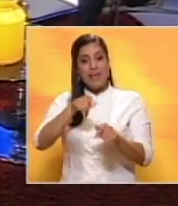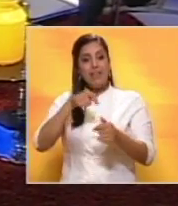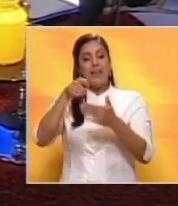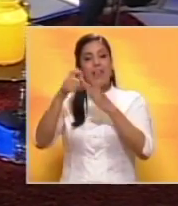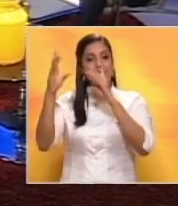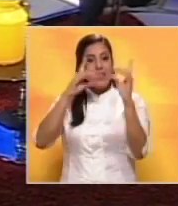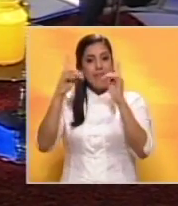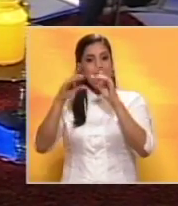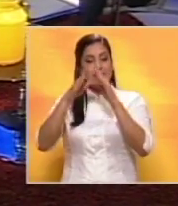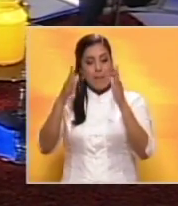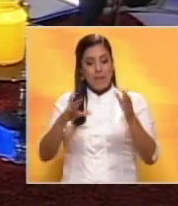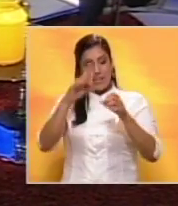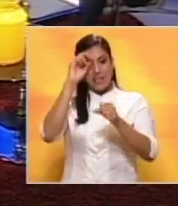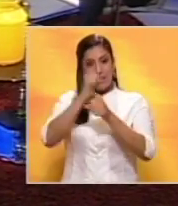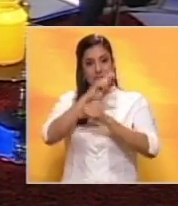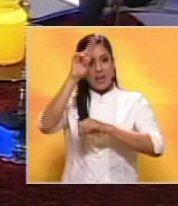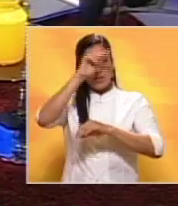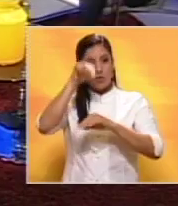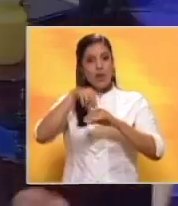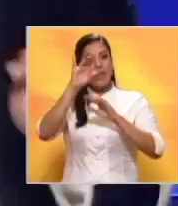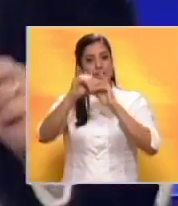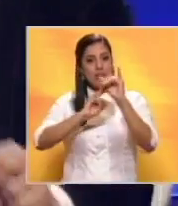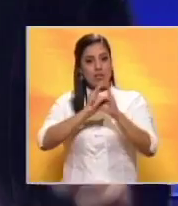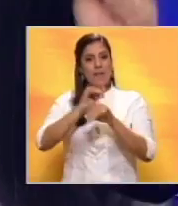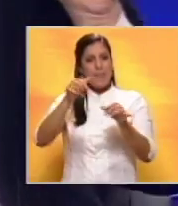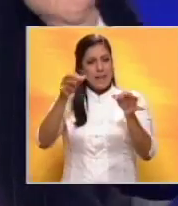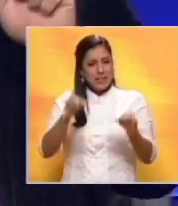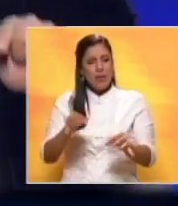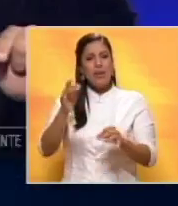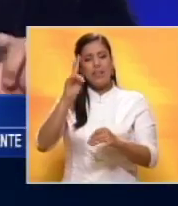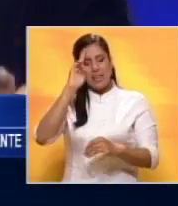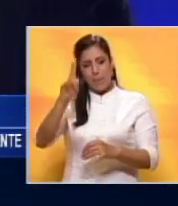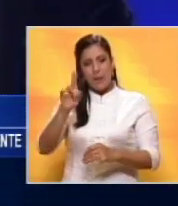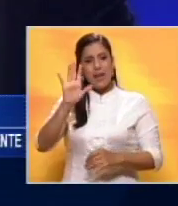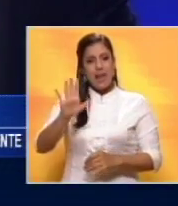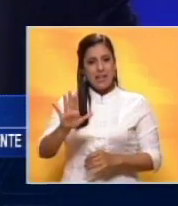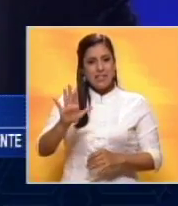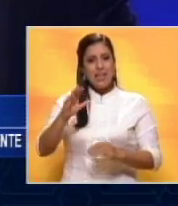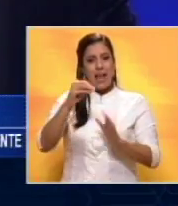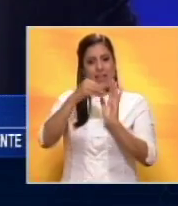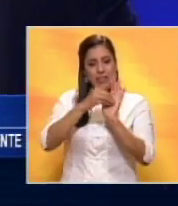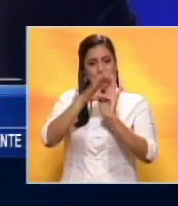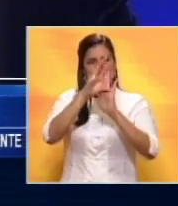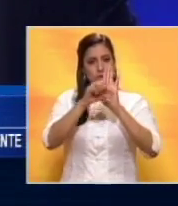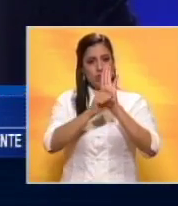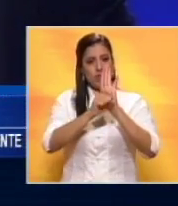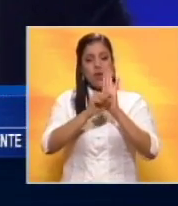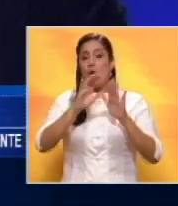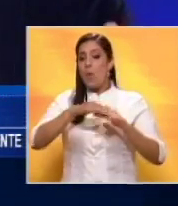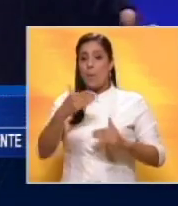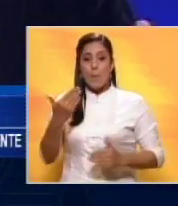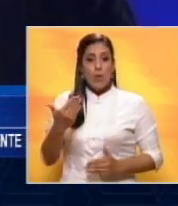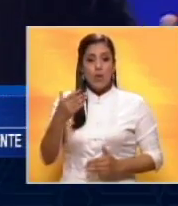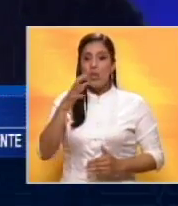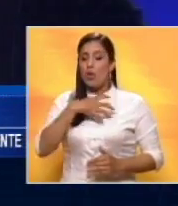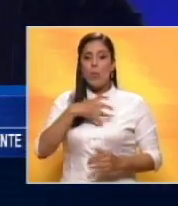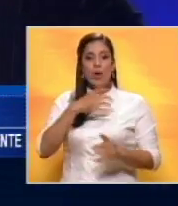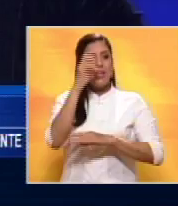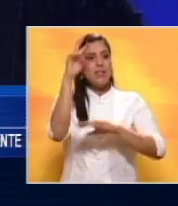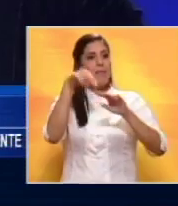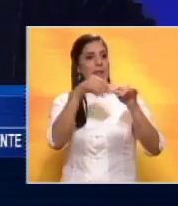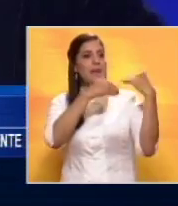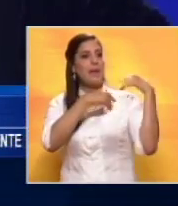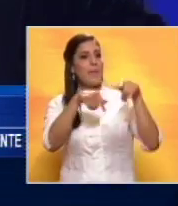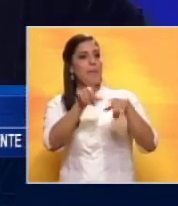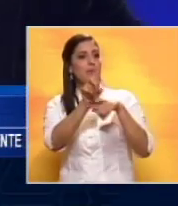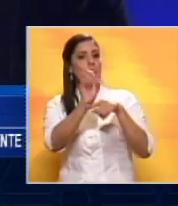sean debatidas en mesas de trabajo nacionales e internacionales. Esas garantías deben ser establecidas dentro de la Carta Magna, porque no puede ser que sea nada más la Asamblea